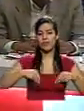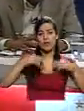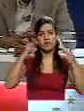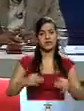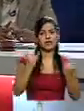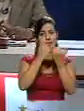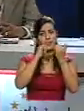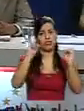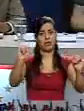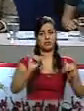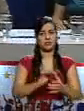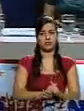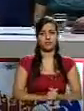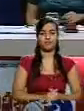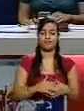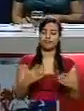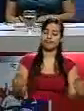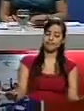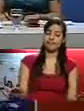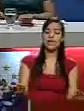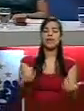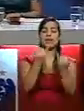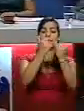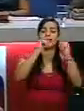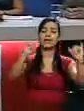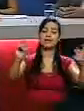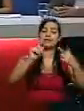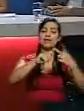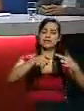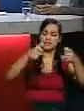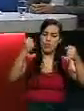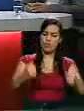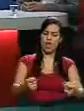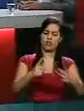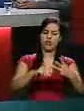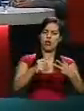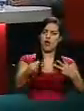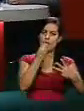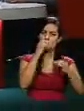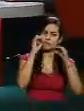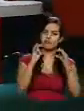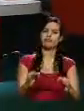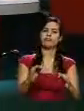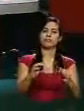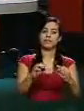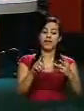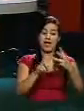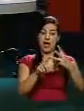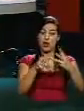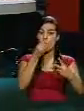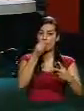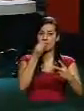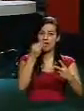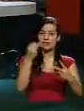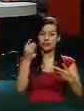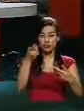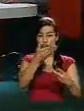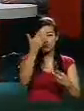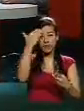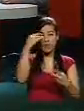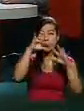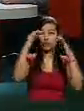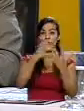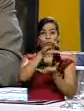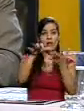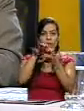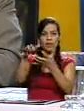Bueno, soberanía, seguridad y reserva alimentaria, esa sería la solución estratégica al problema de la alimentación, pero eso requiere una distribución